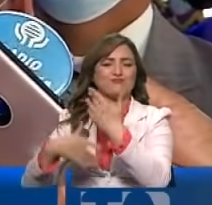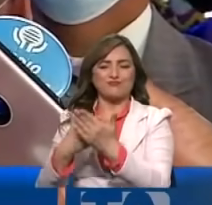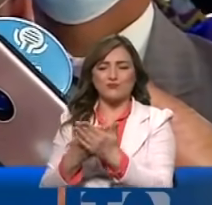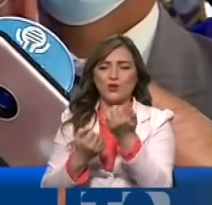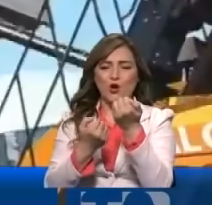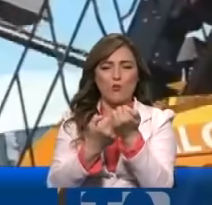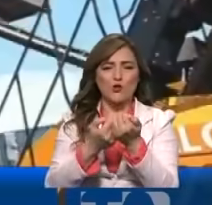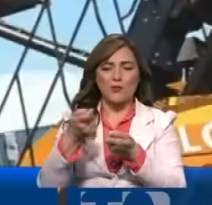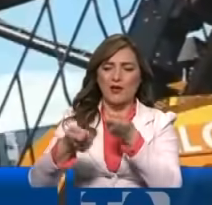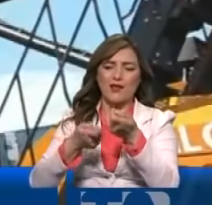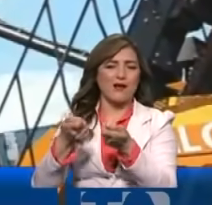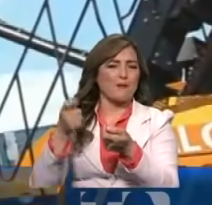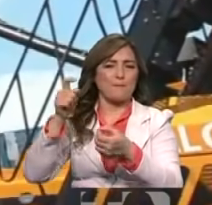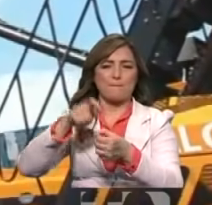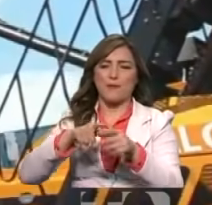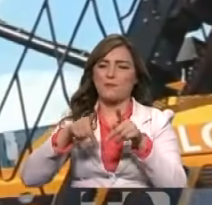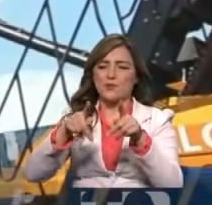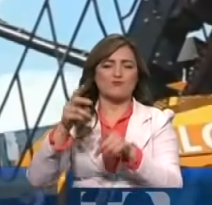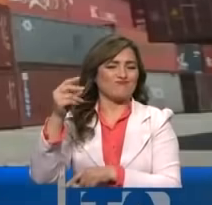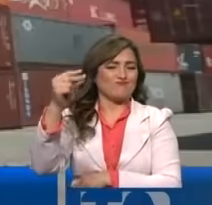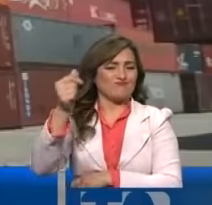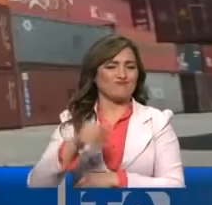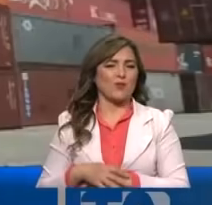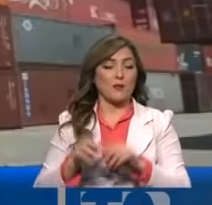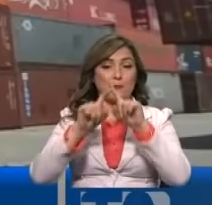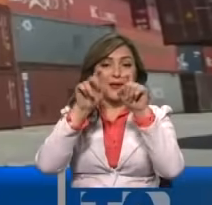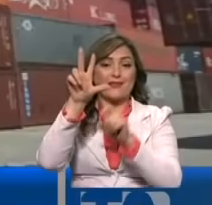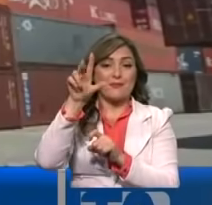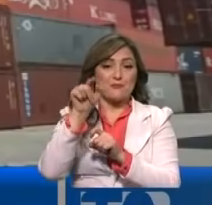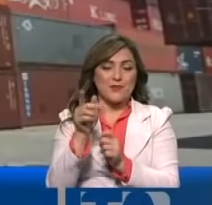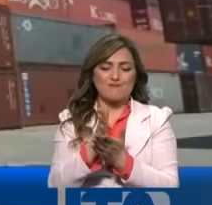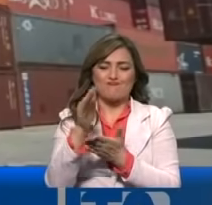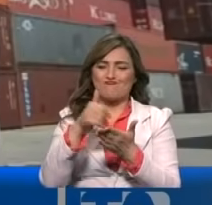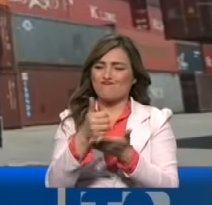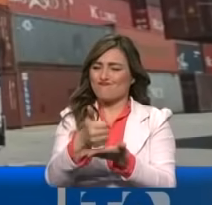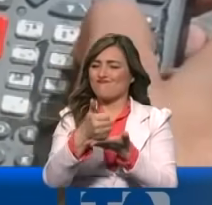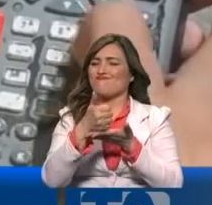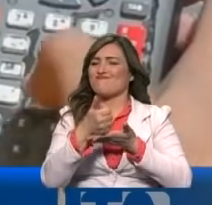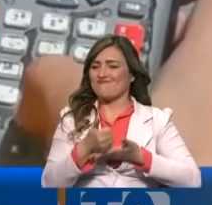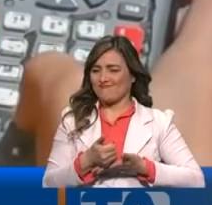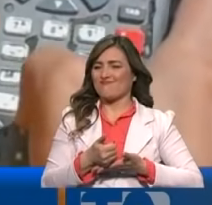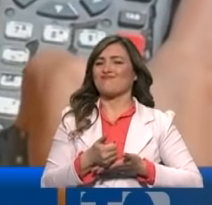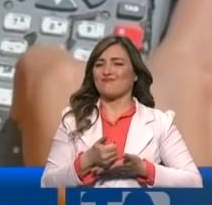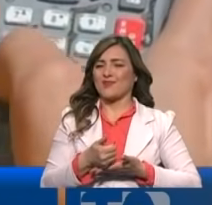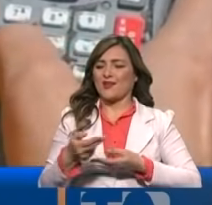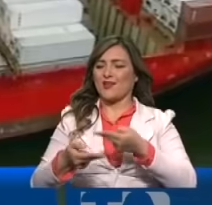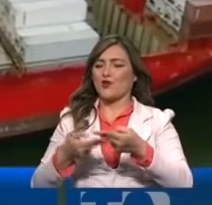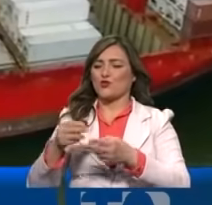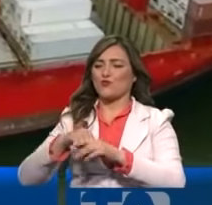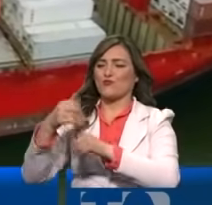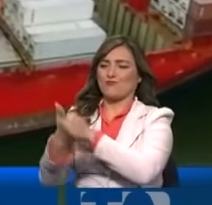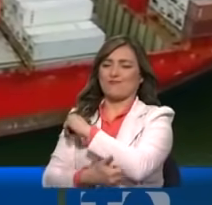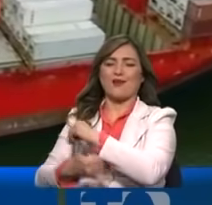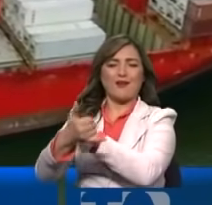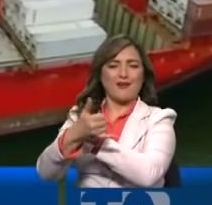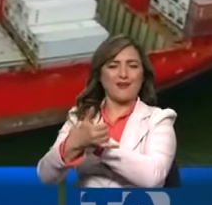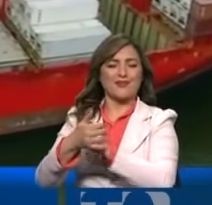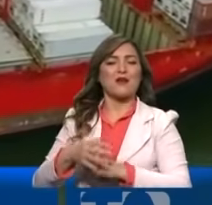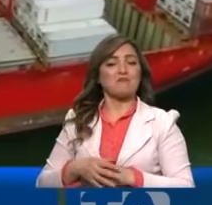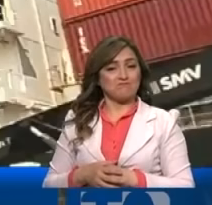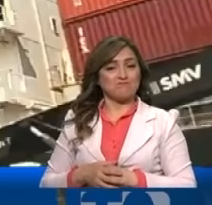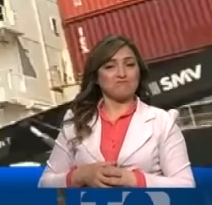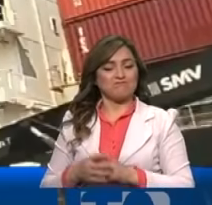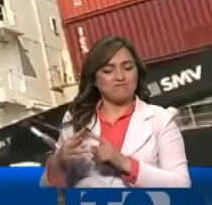mucho más rápido. Se espera que al menos 3,000 empresas puedan acceder a la denominada ruta del exportador, que dará financiamiento